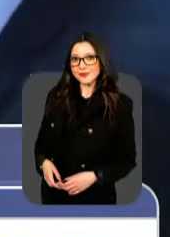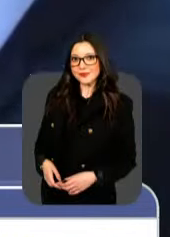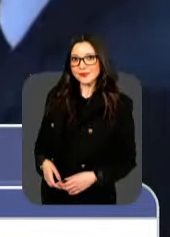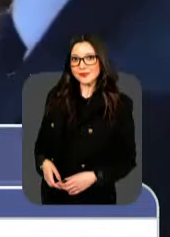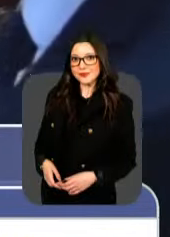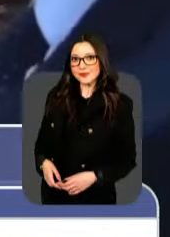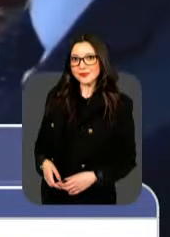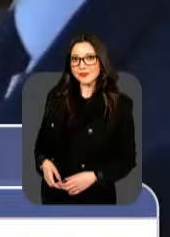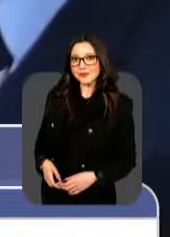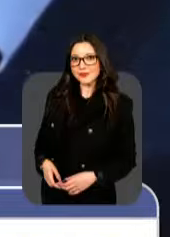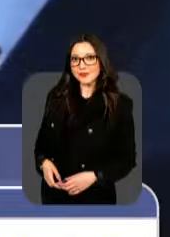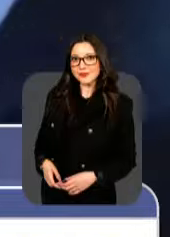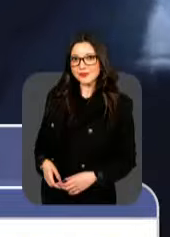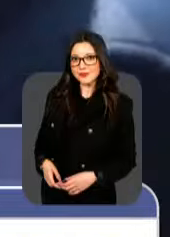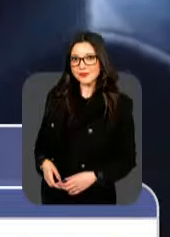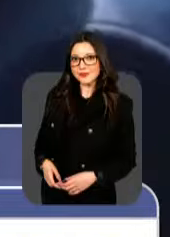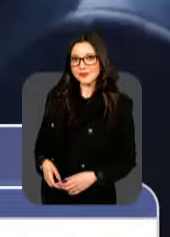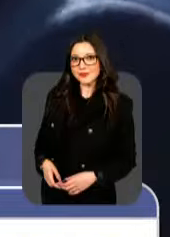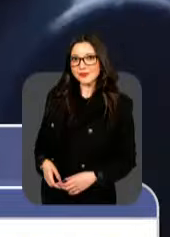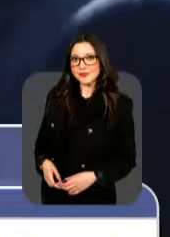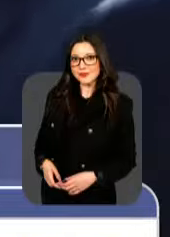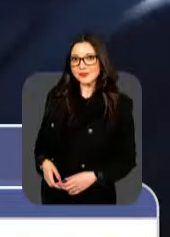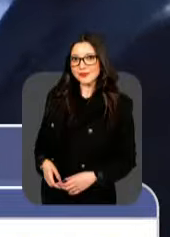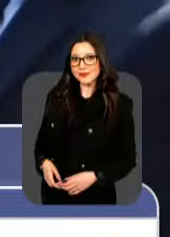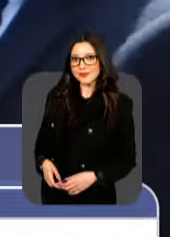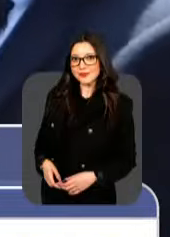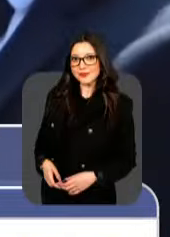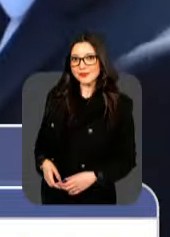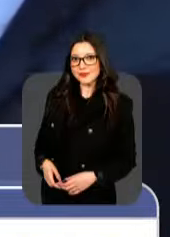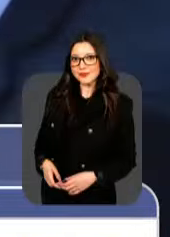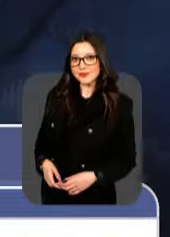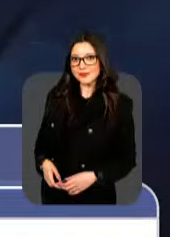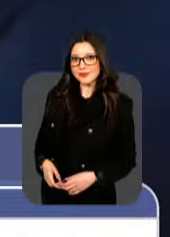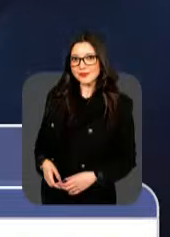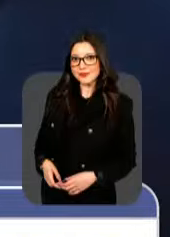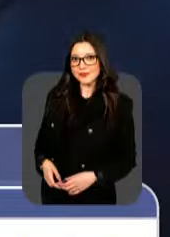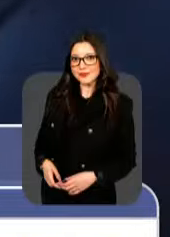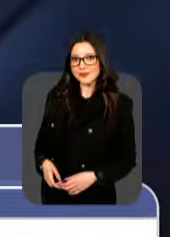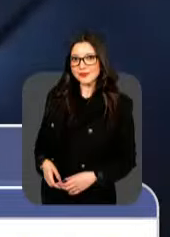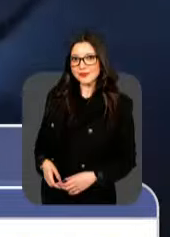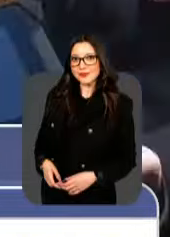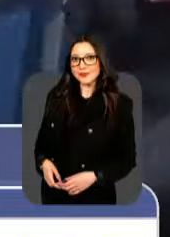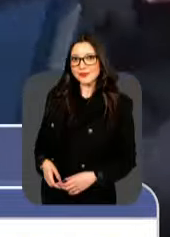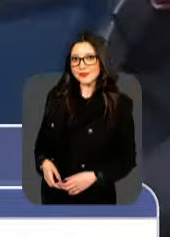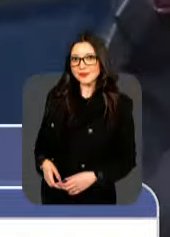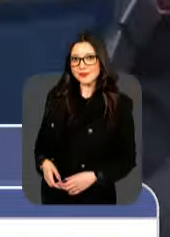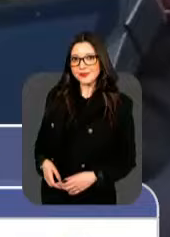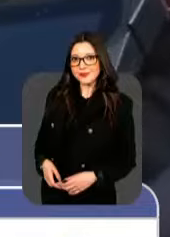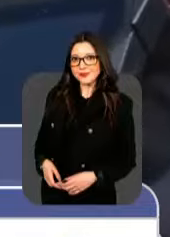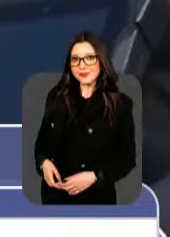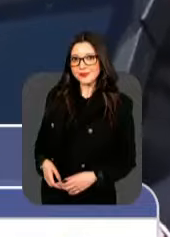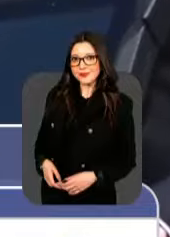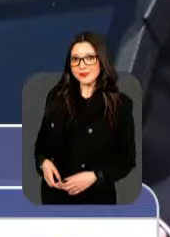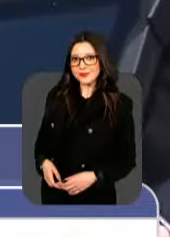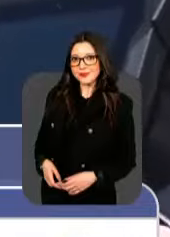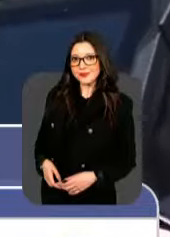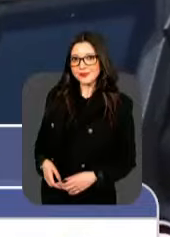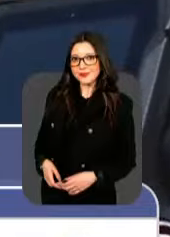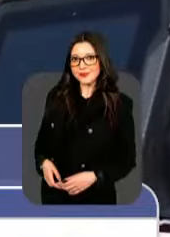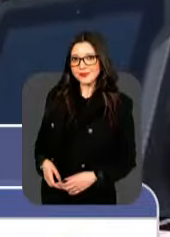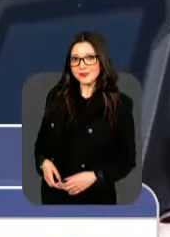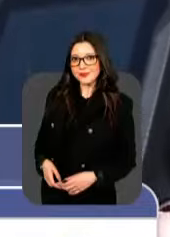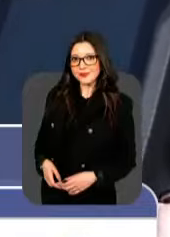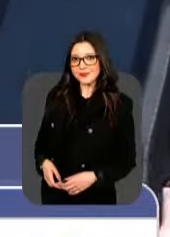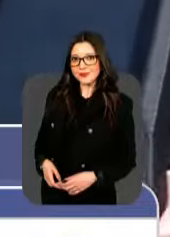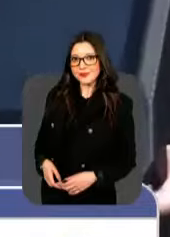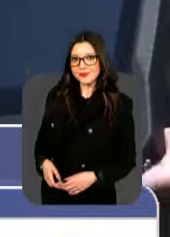el propio enemigo del gobierno. Esto fue criticado por el Frente Amplio, quien le dice, usted está hablando, pero